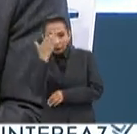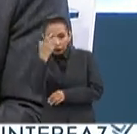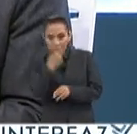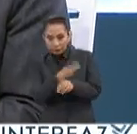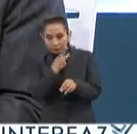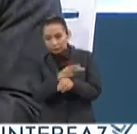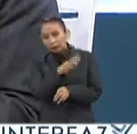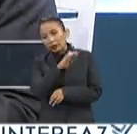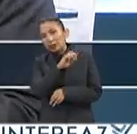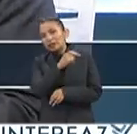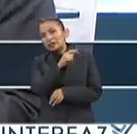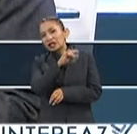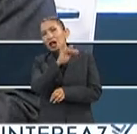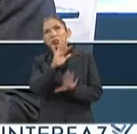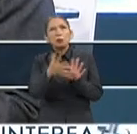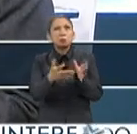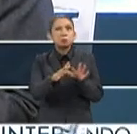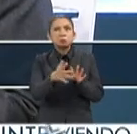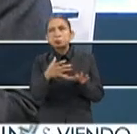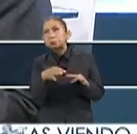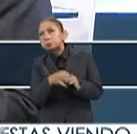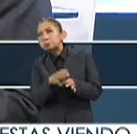de bachillerato andaba por el